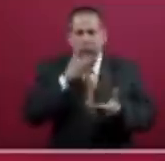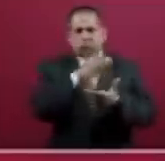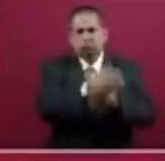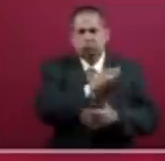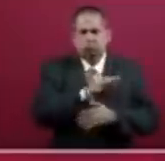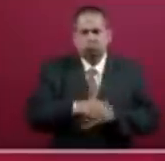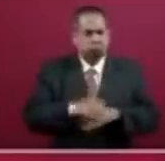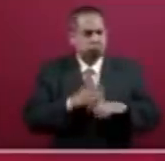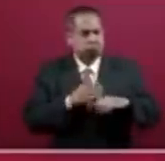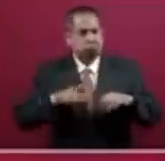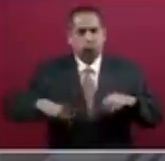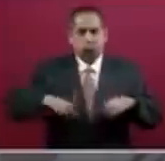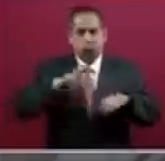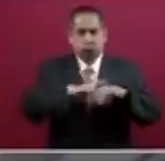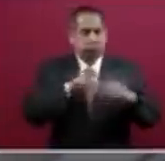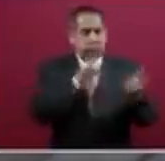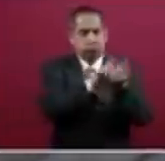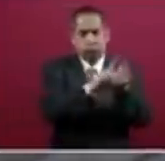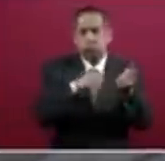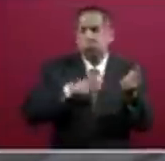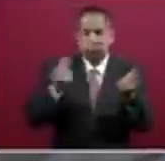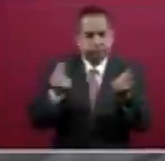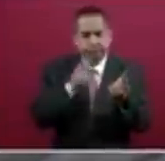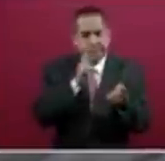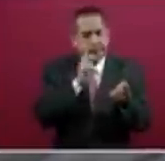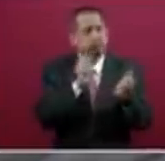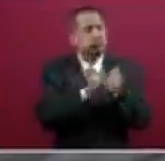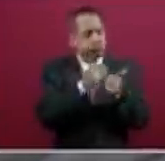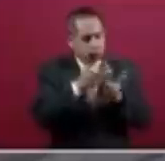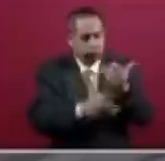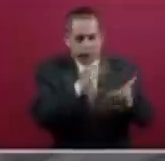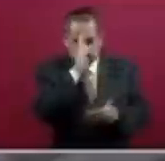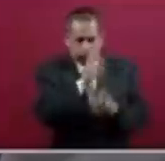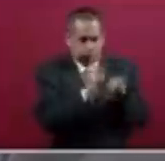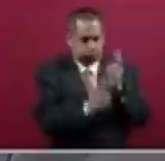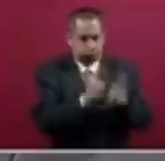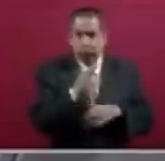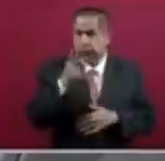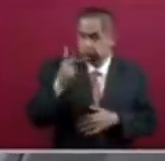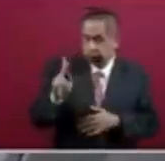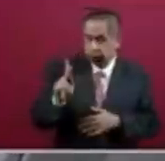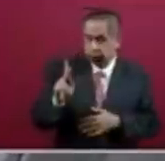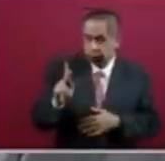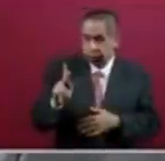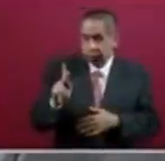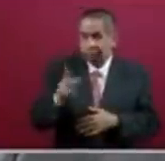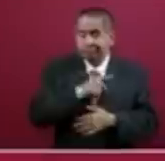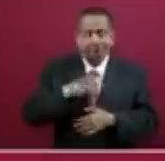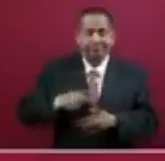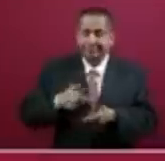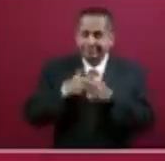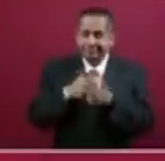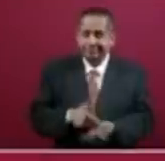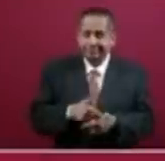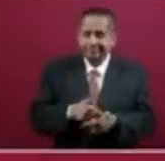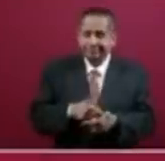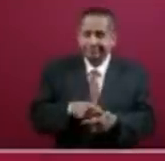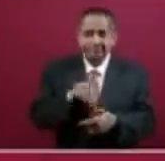en un estado, yo tengo que tratarlos con mucho respeto, pero que sí tengo que seguir en la